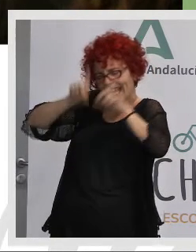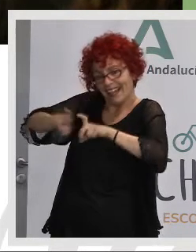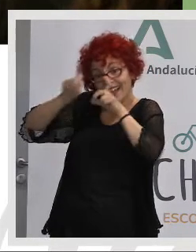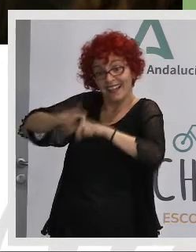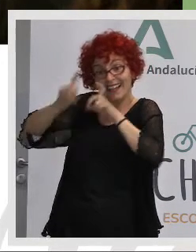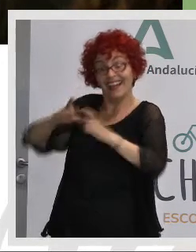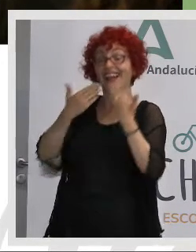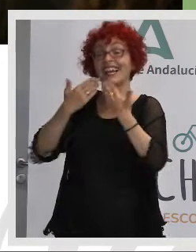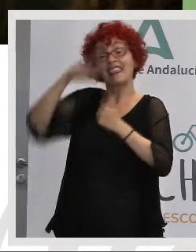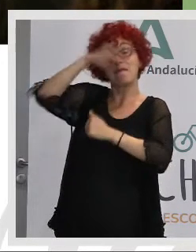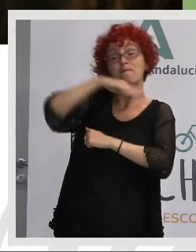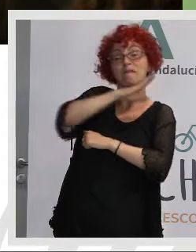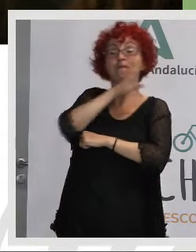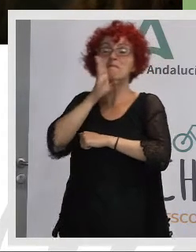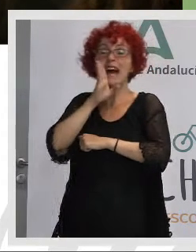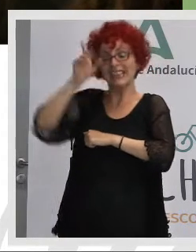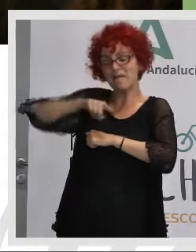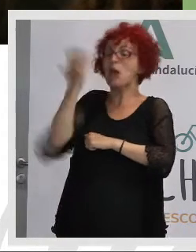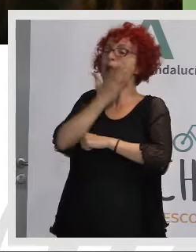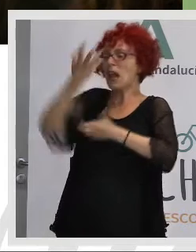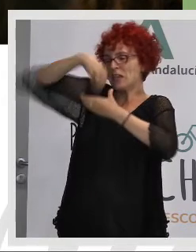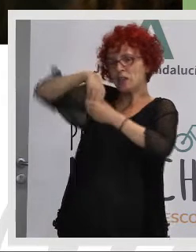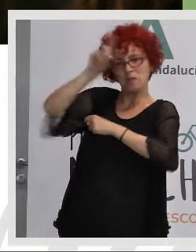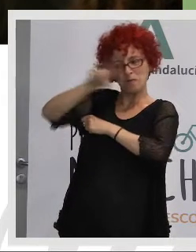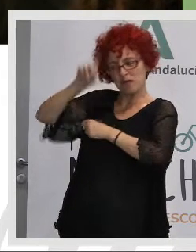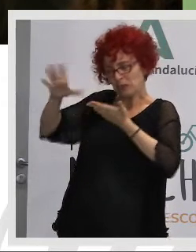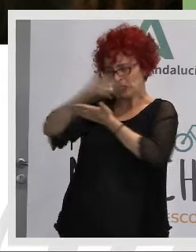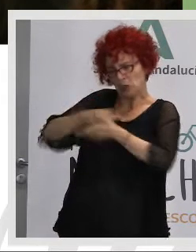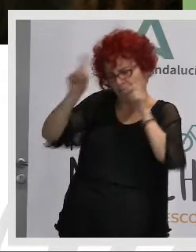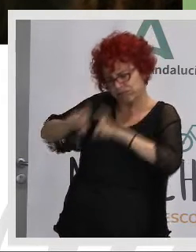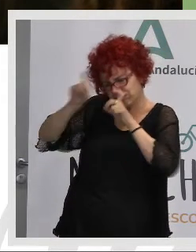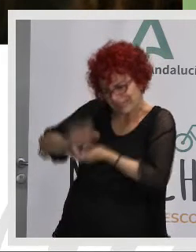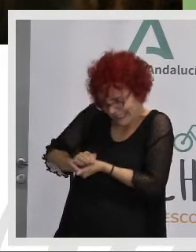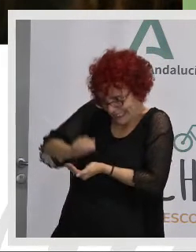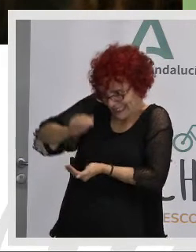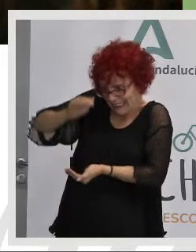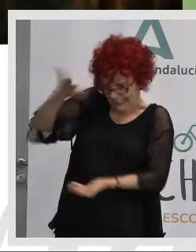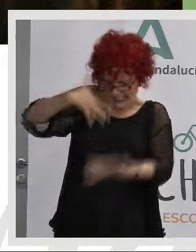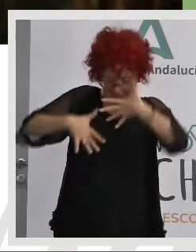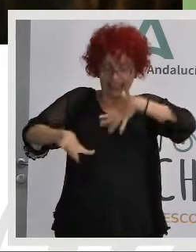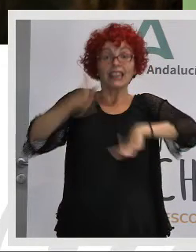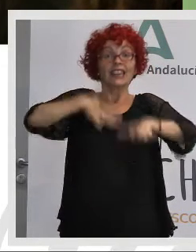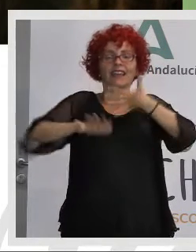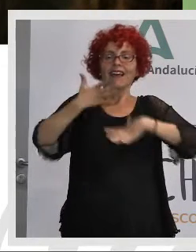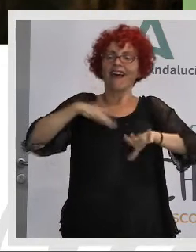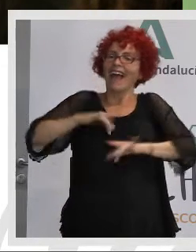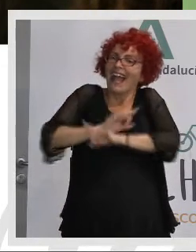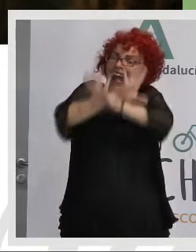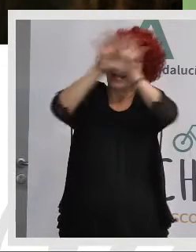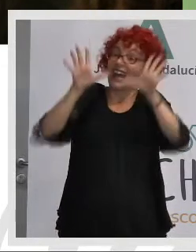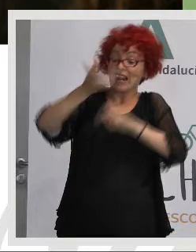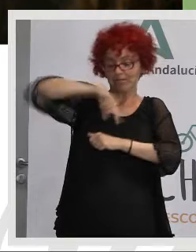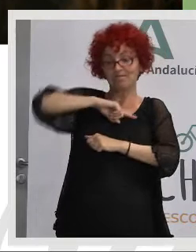los profesores de estos colegios, donde queremos dar la enhorabuena a los premiados, pero queremos agradecer la participación de todas